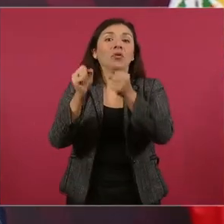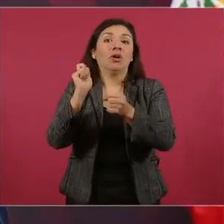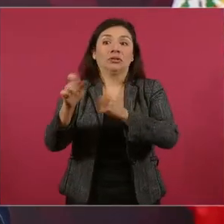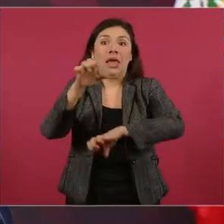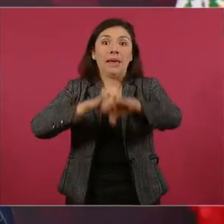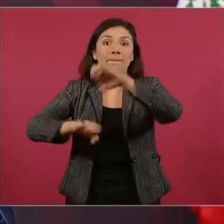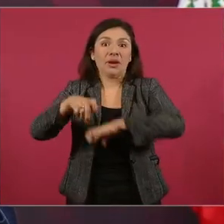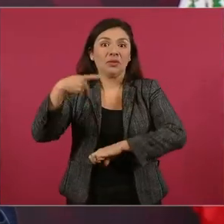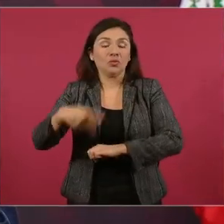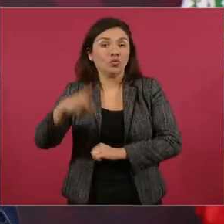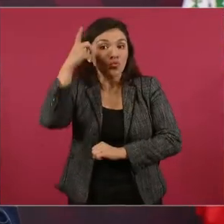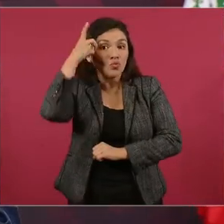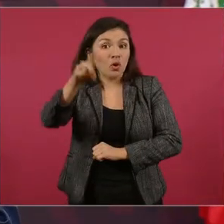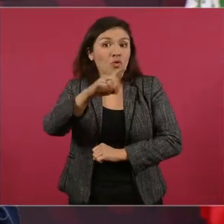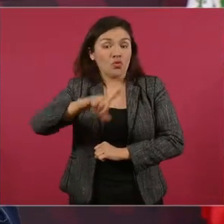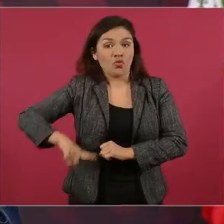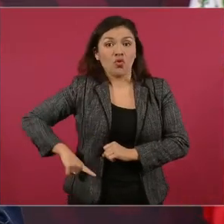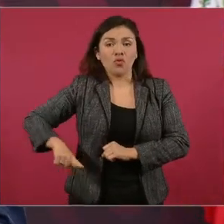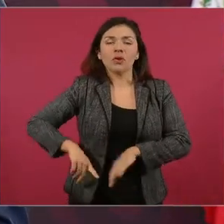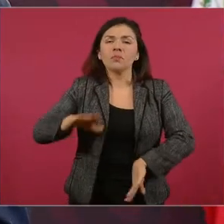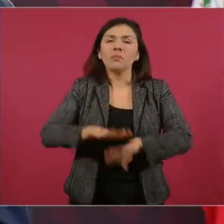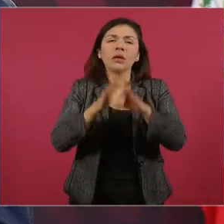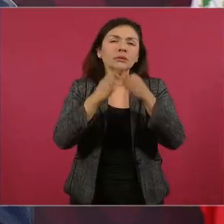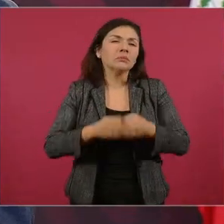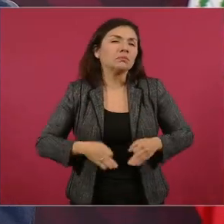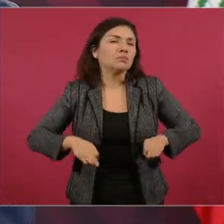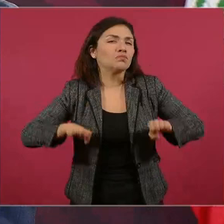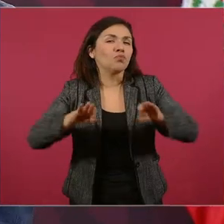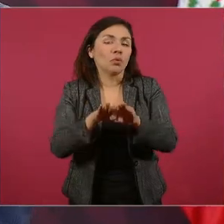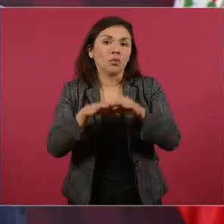fundamental. Si no hubiésemos